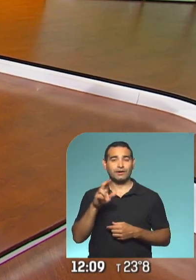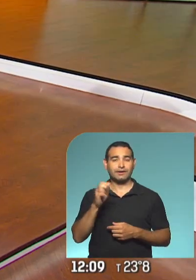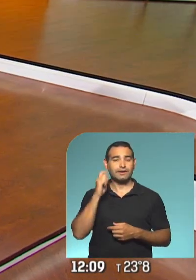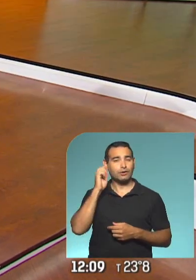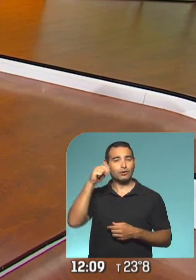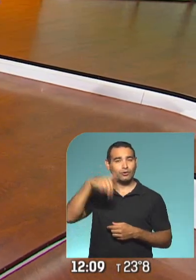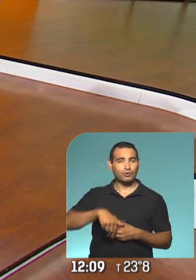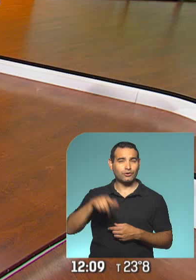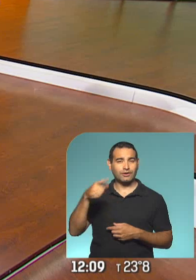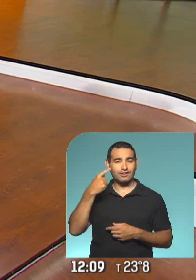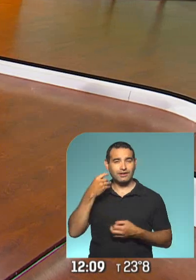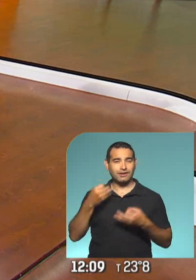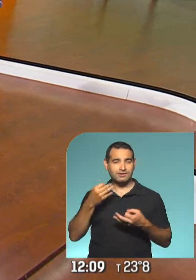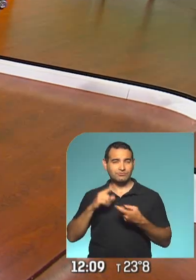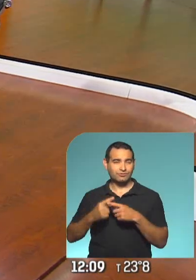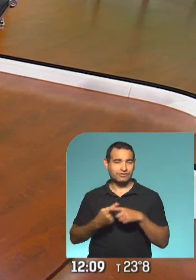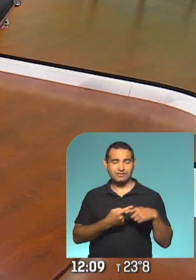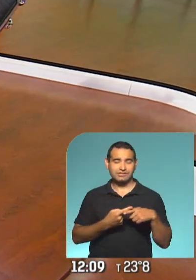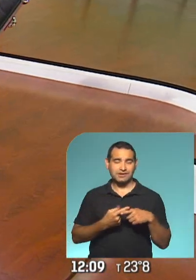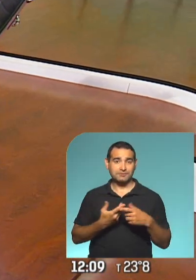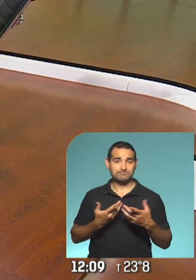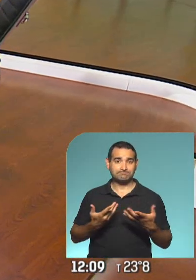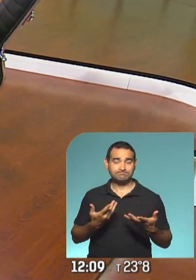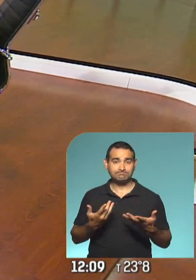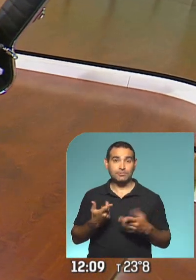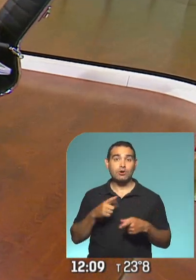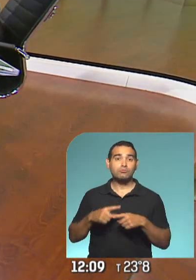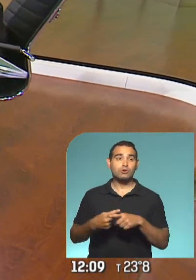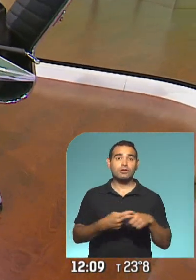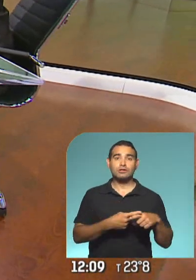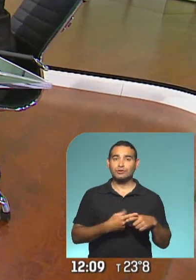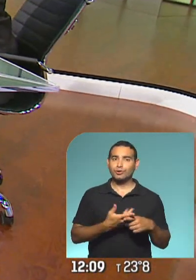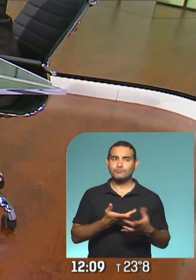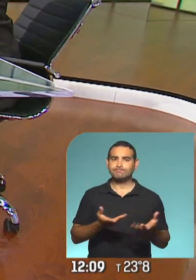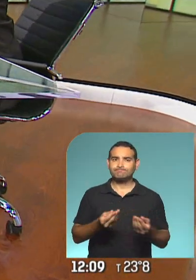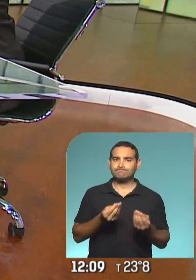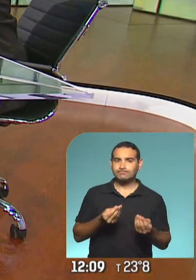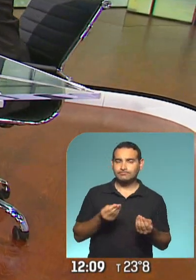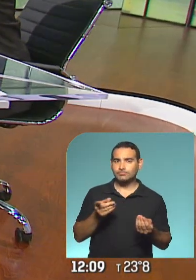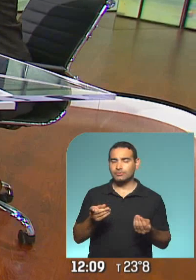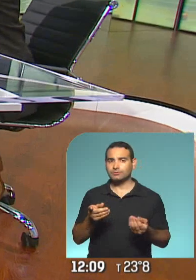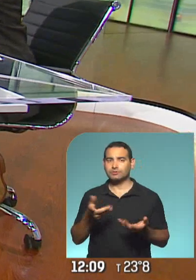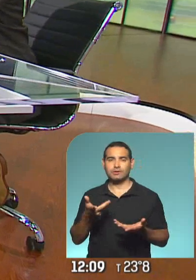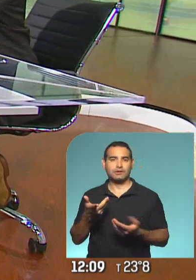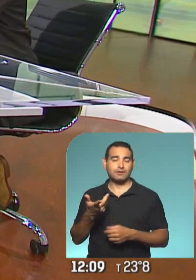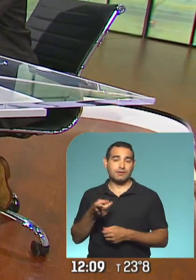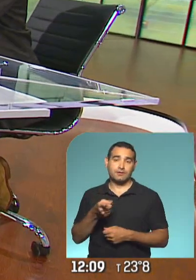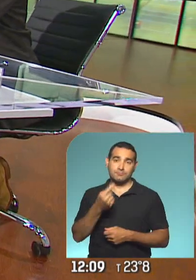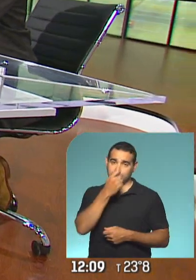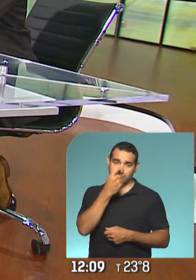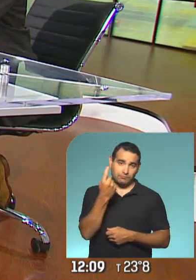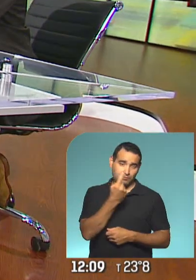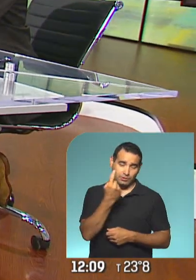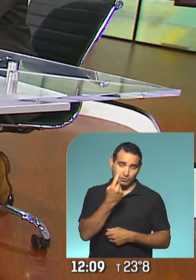político. Y en principio, Raúl, bueno, el efecto político de esta situación que se planteó, el inmediato fue la